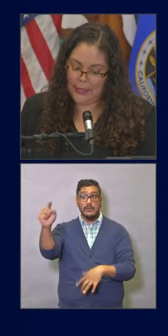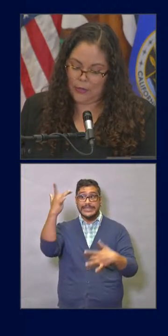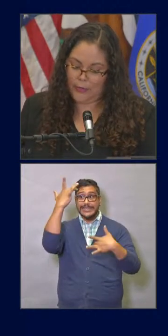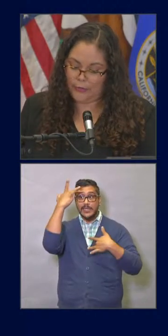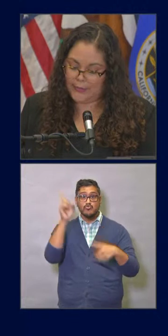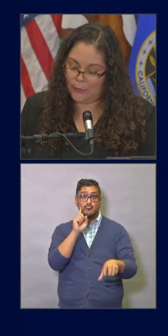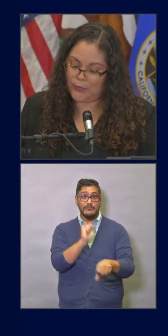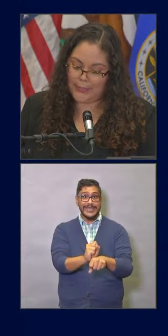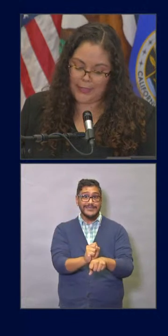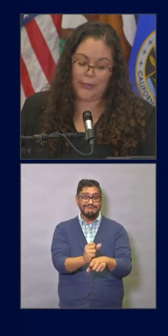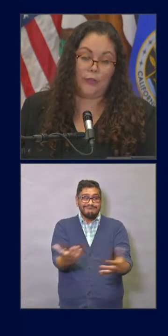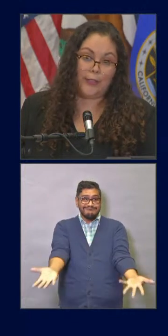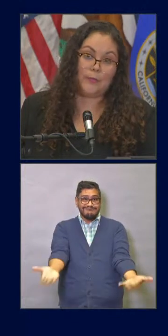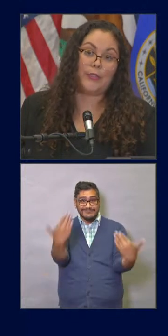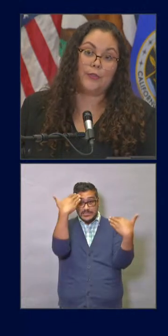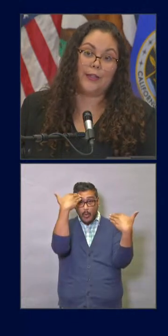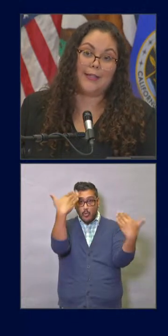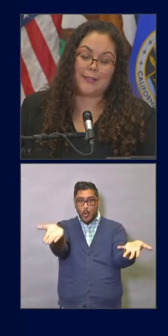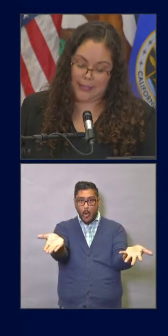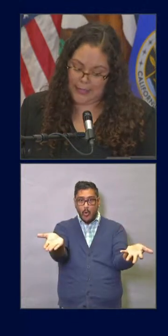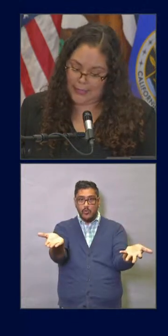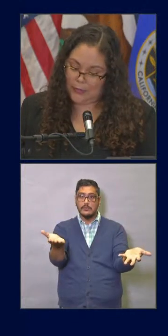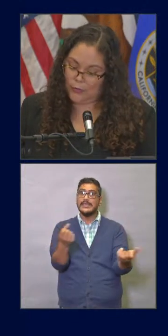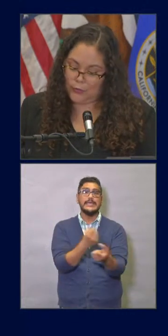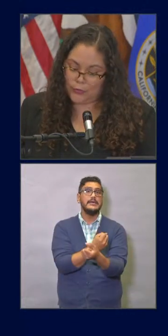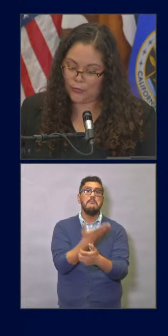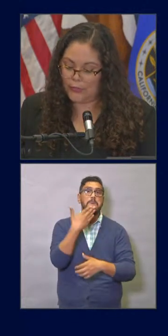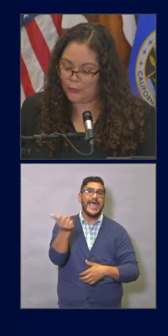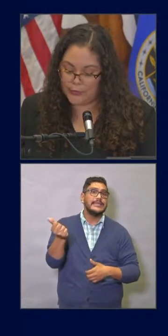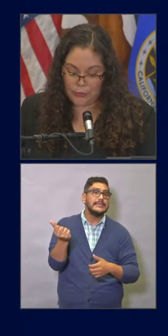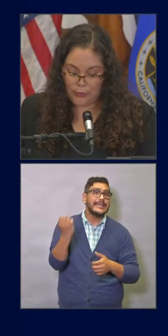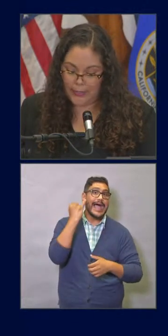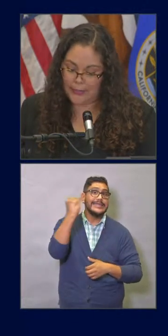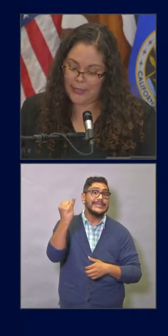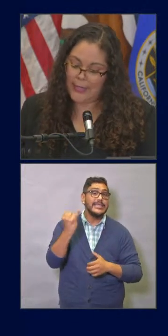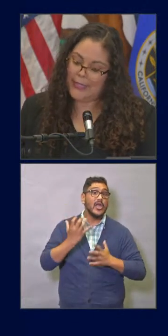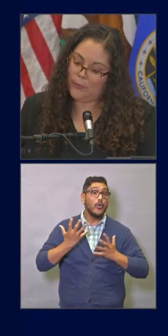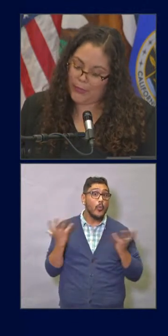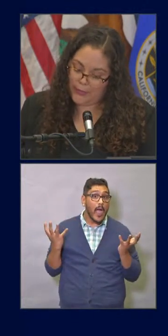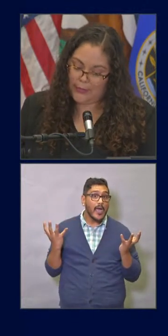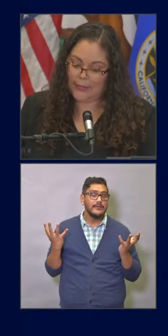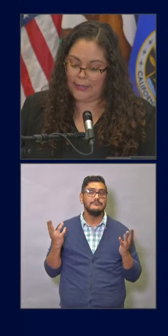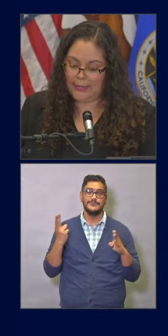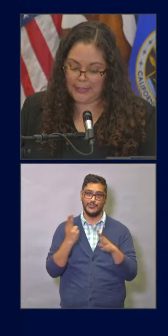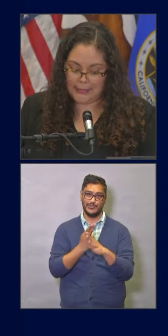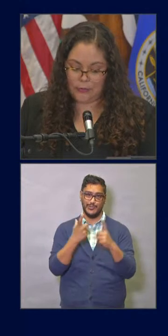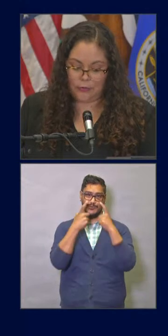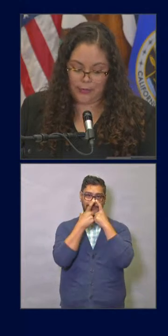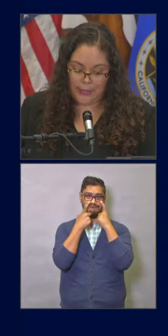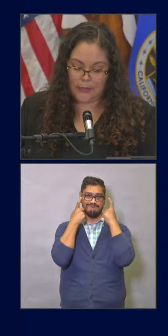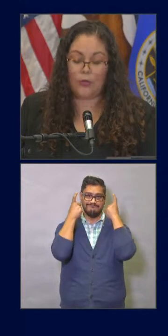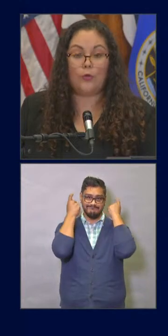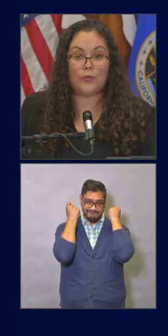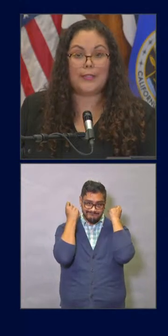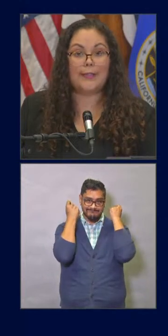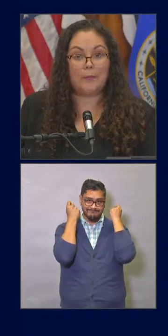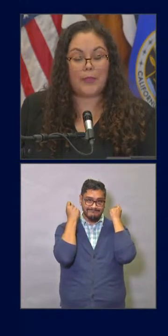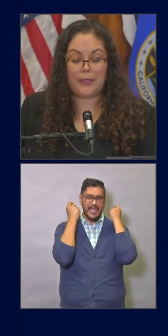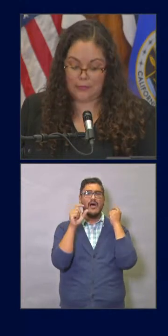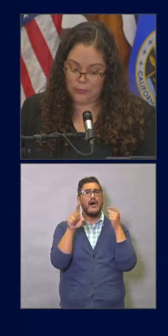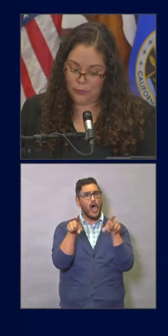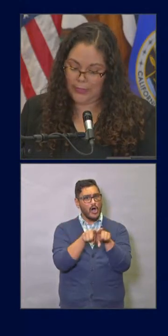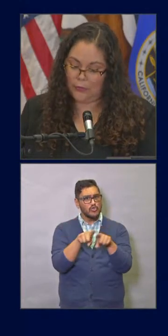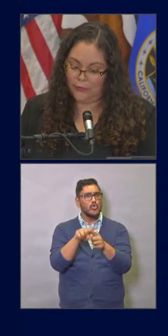facial cuando estamos cerca de otras personas que no son de nuestro hogar y pedir que quienes lo rodeen